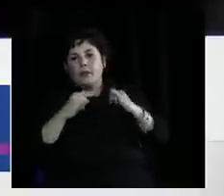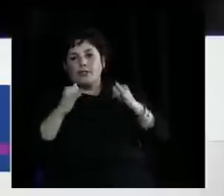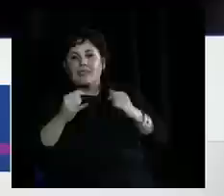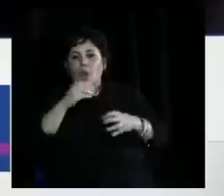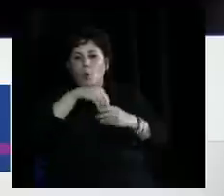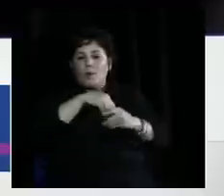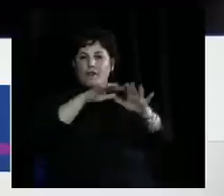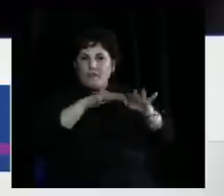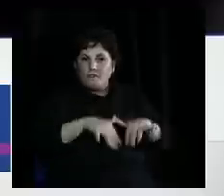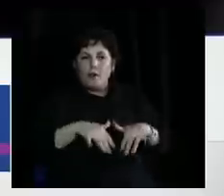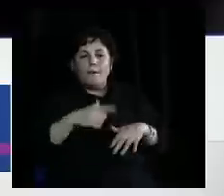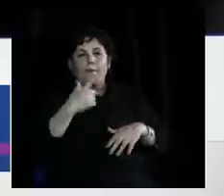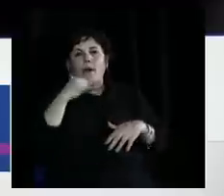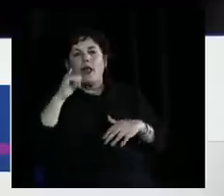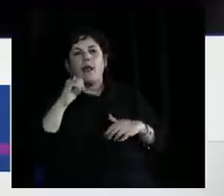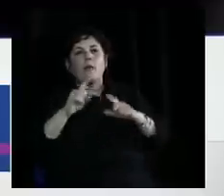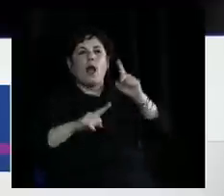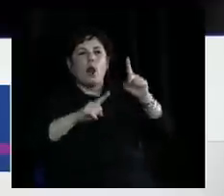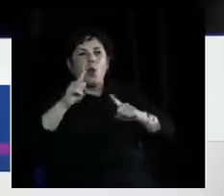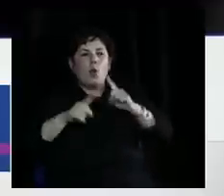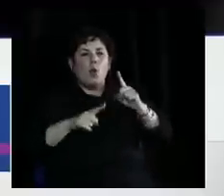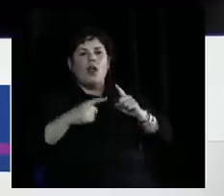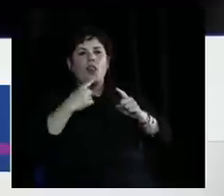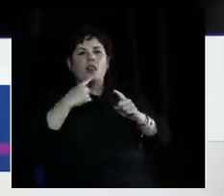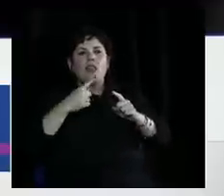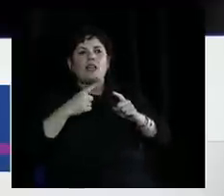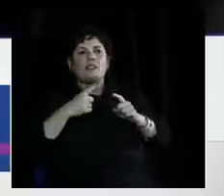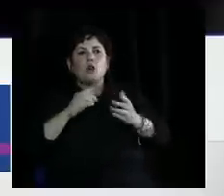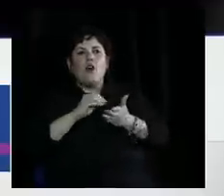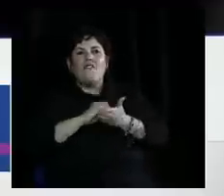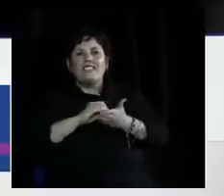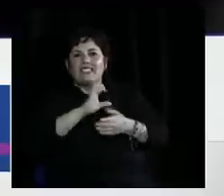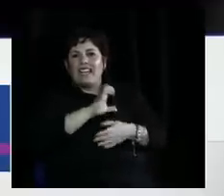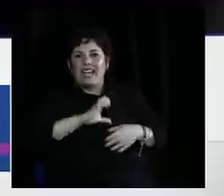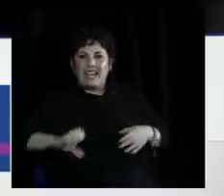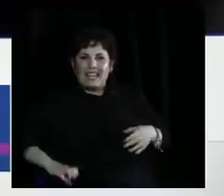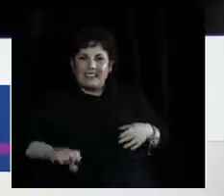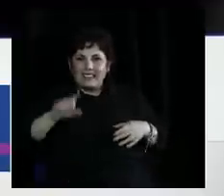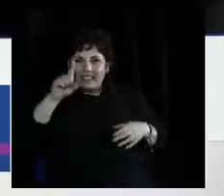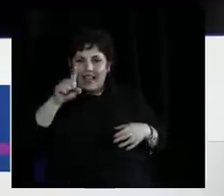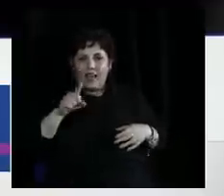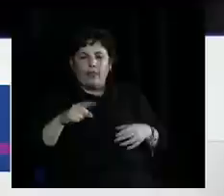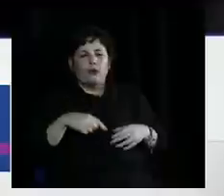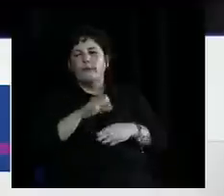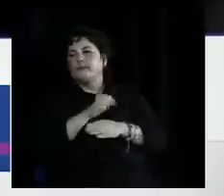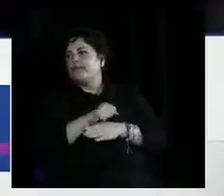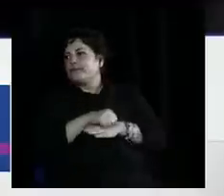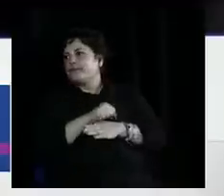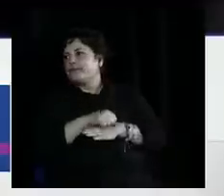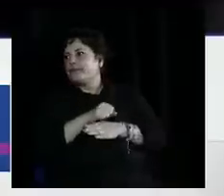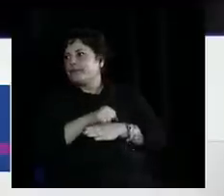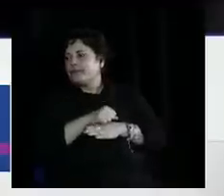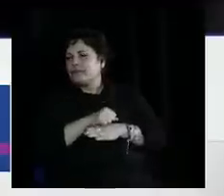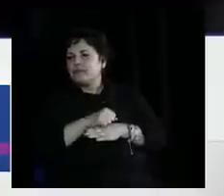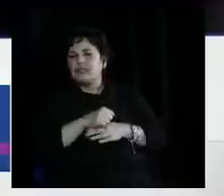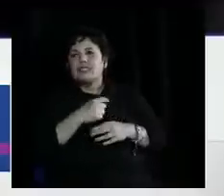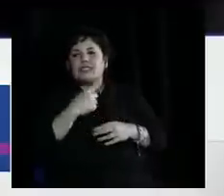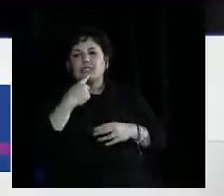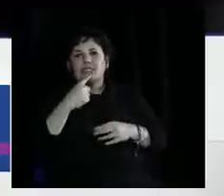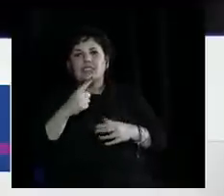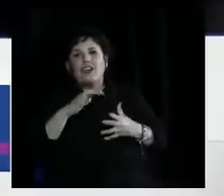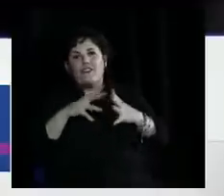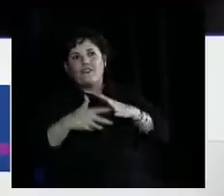incluimos aquellos en los que consideramos que los organismos del Estado están siendo omisos. Y quiero señalar esto